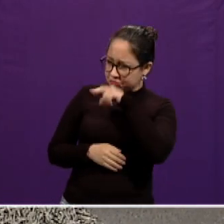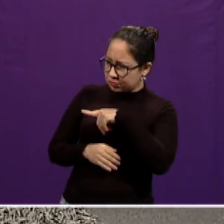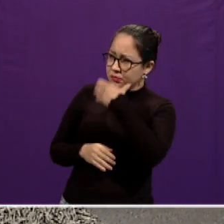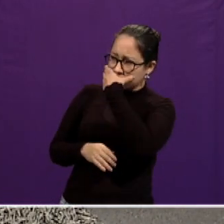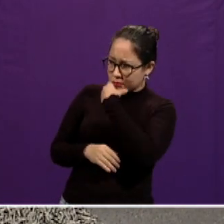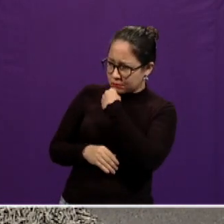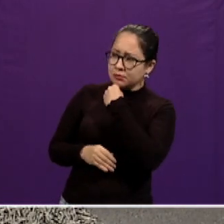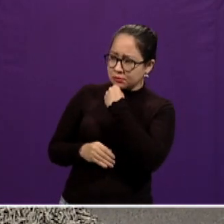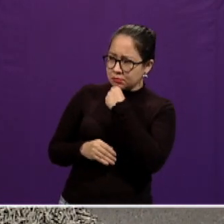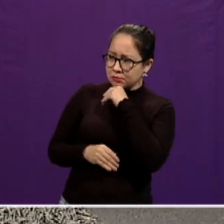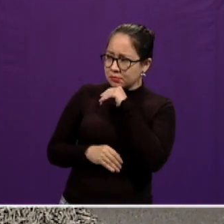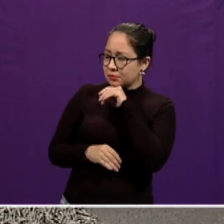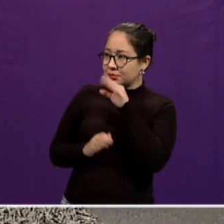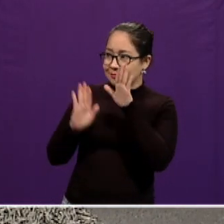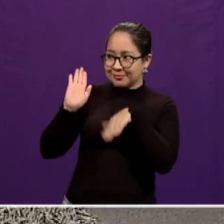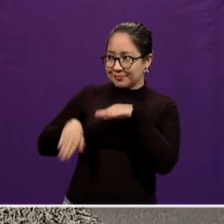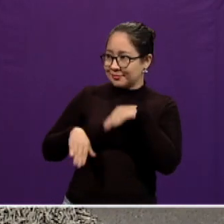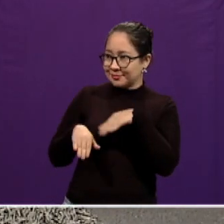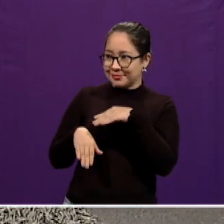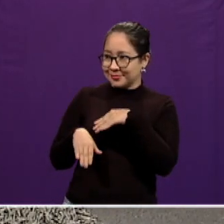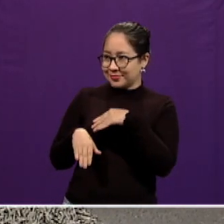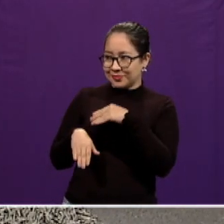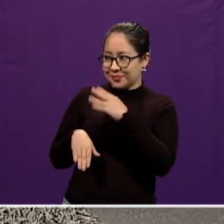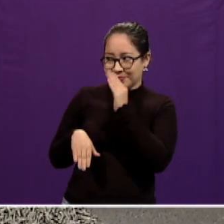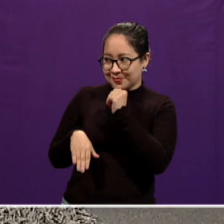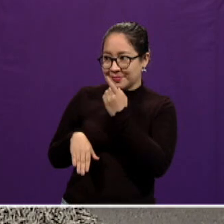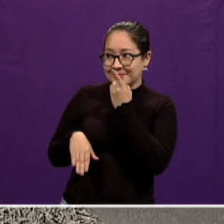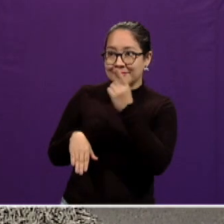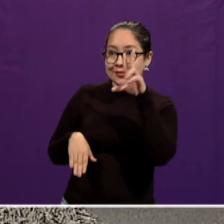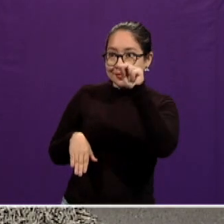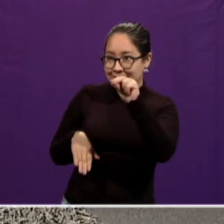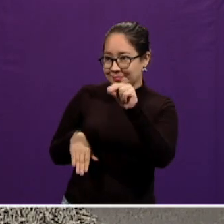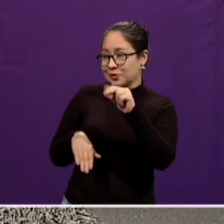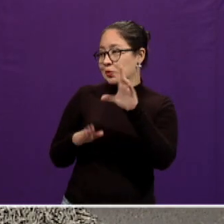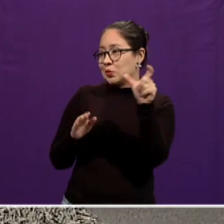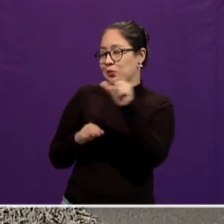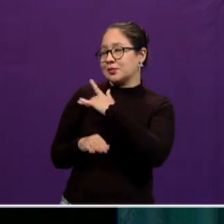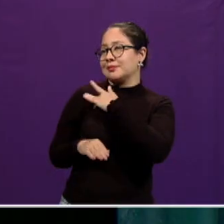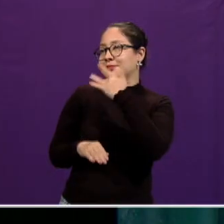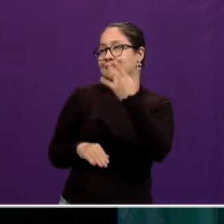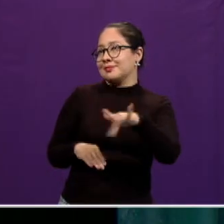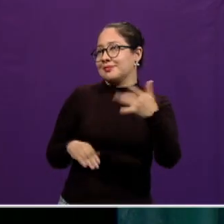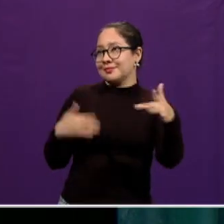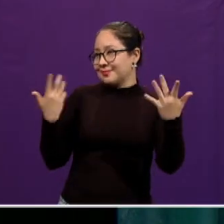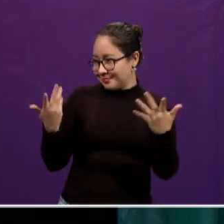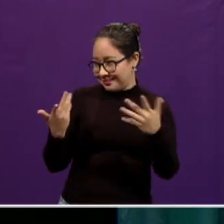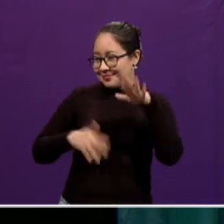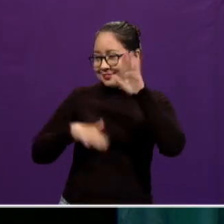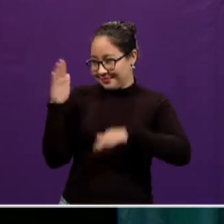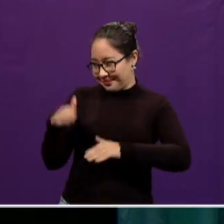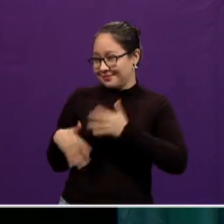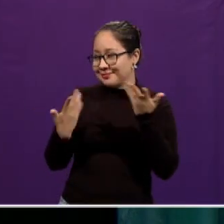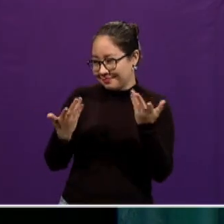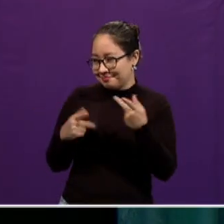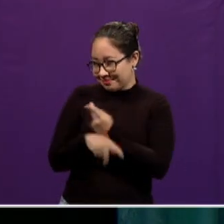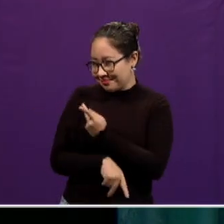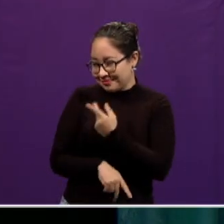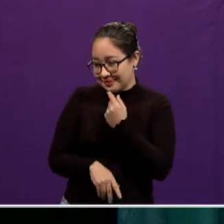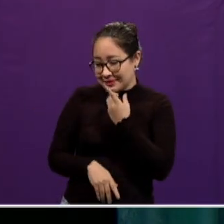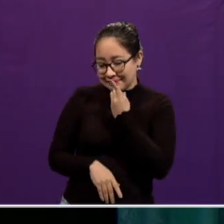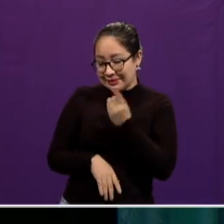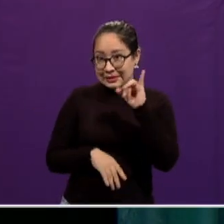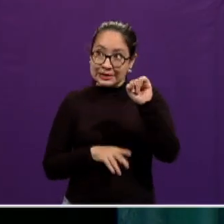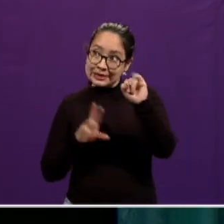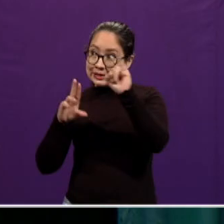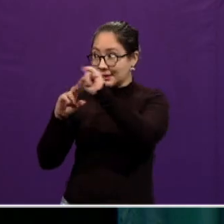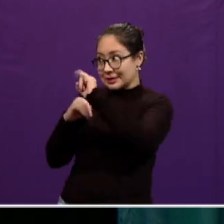los varones, hay varones que no saben decir que no. No, sobre todo cuando están muy enamorados, ¿verdad? Pero sí es, o sea, sí se da